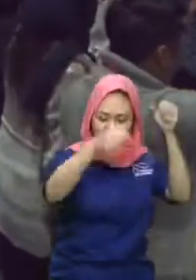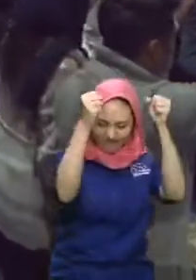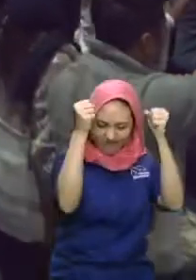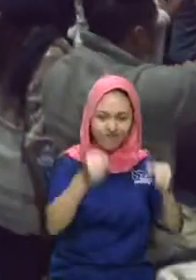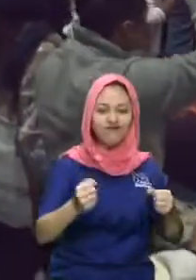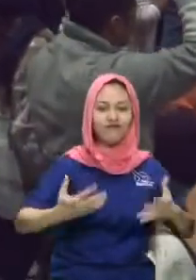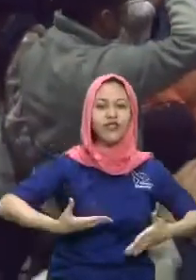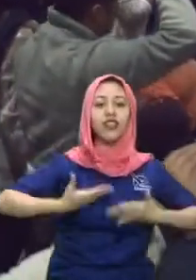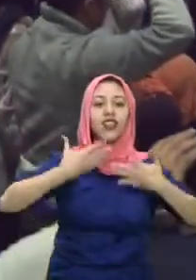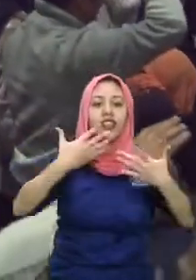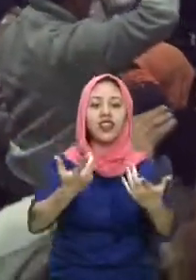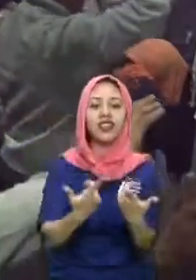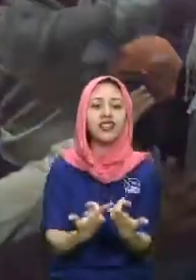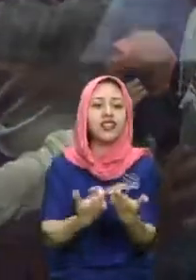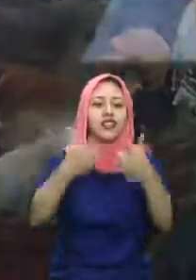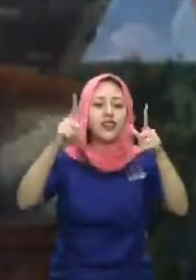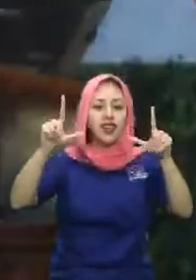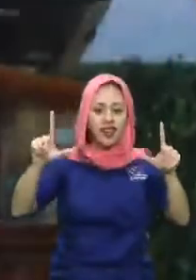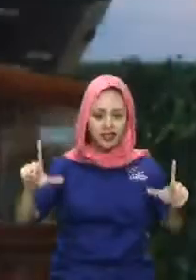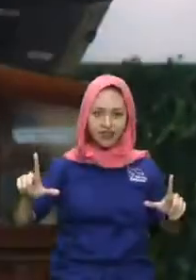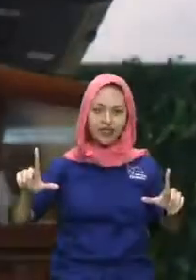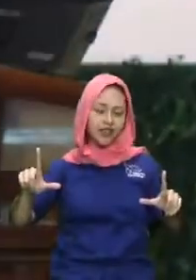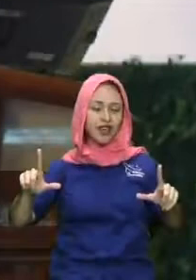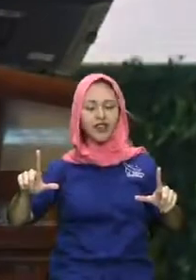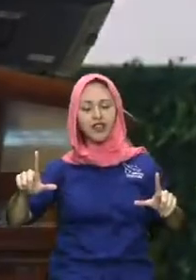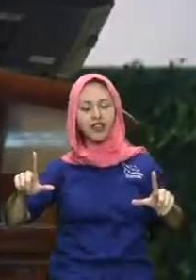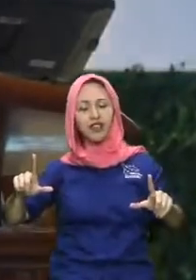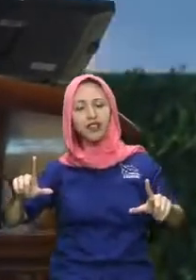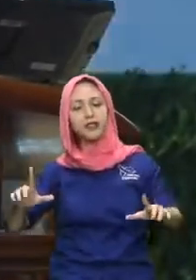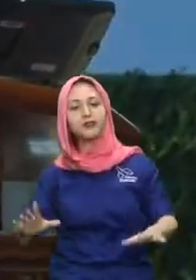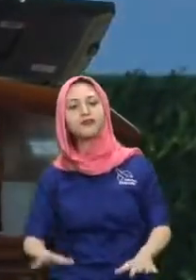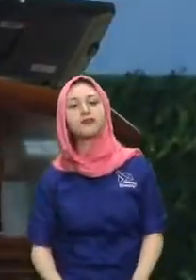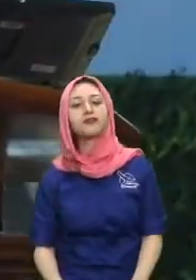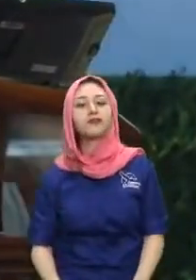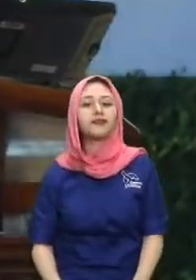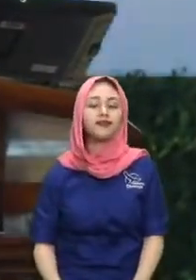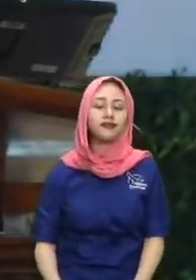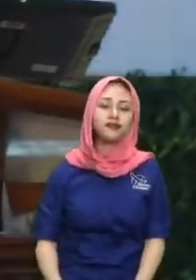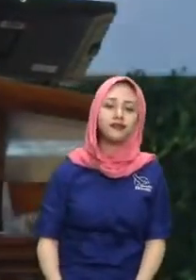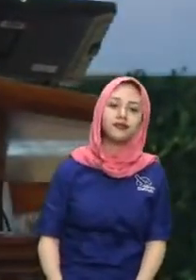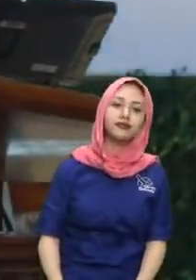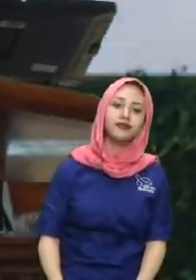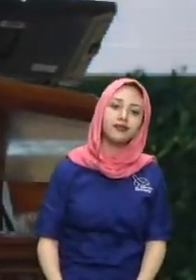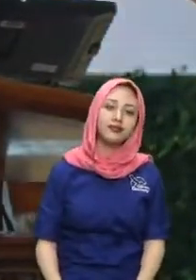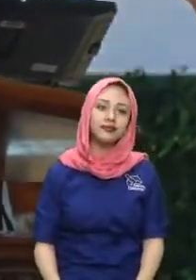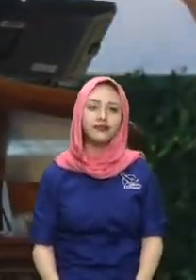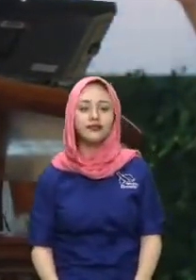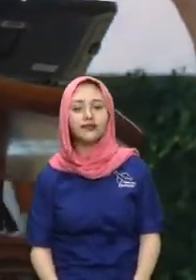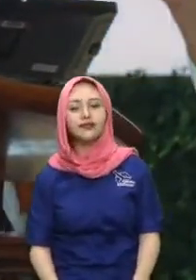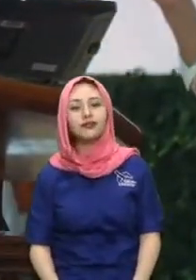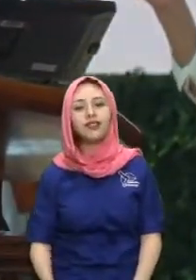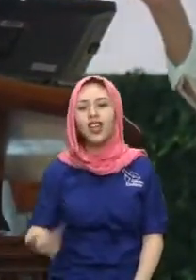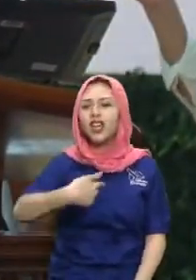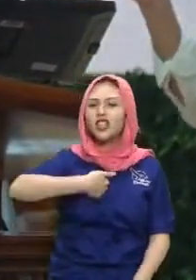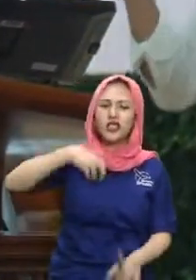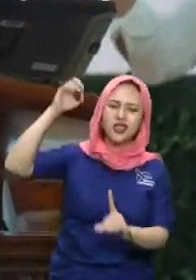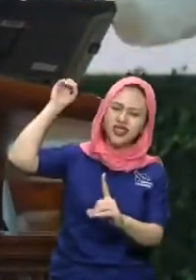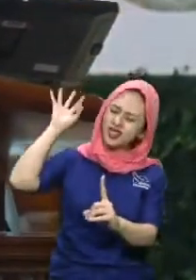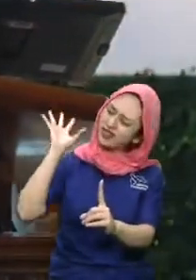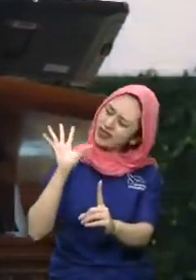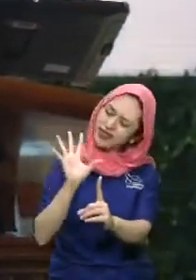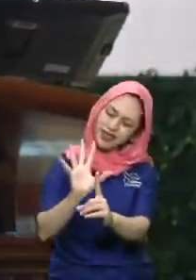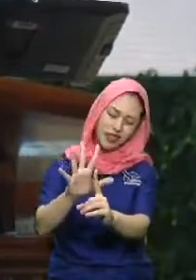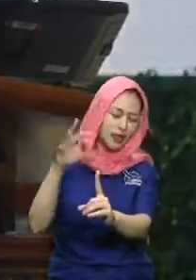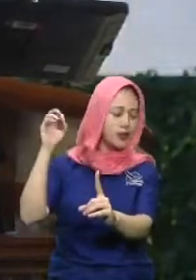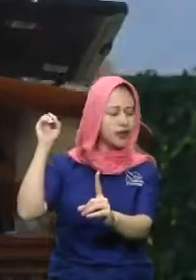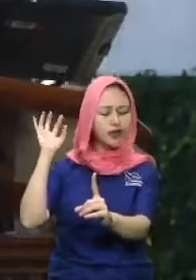los oprimidos. Y canama pratos torequeto, ay ramas torequeto, te bendigo en el nombre de